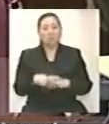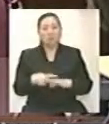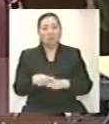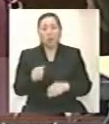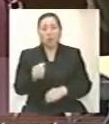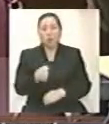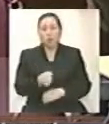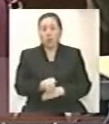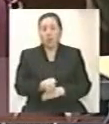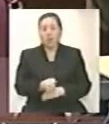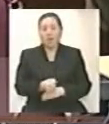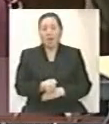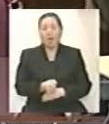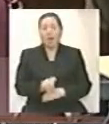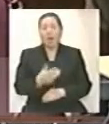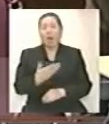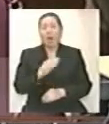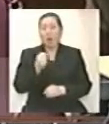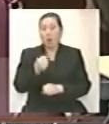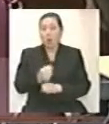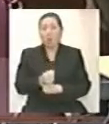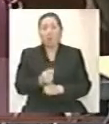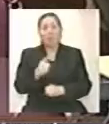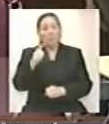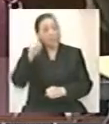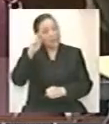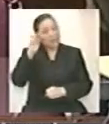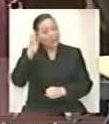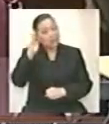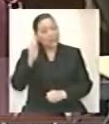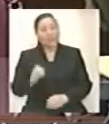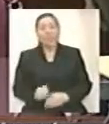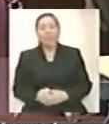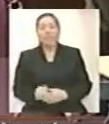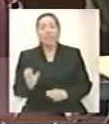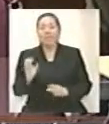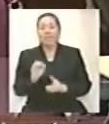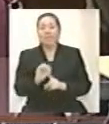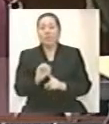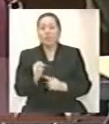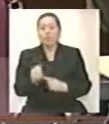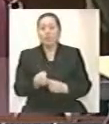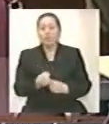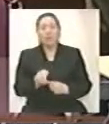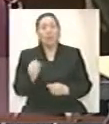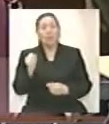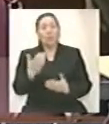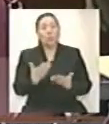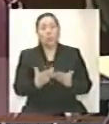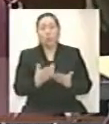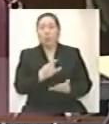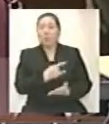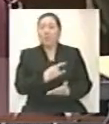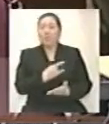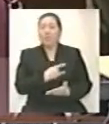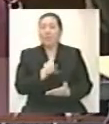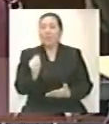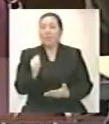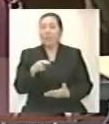autogolpe de Alberto Fujimori. Desde el 2013 es docente de la Facultad de Ciencias Sociales de San Marcos y otras